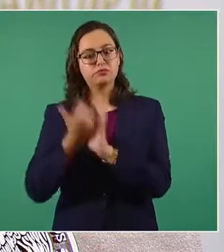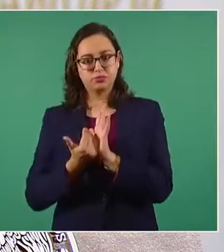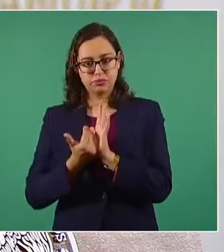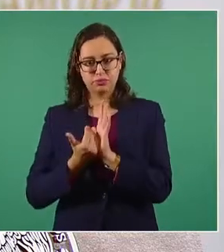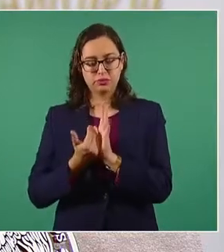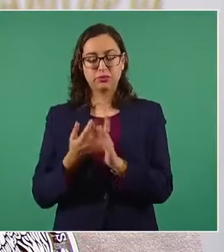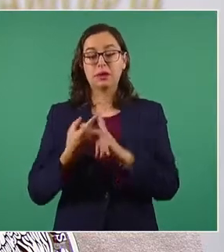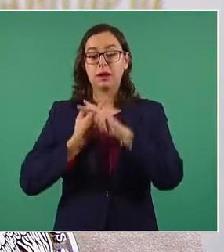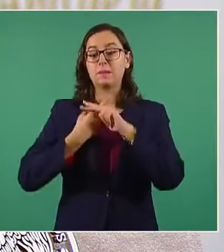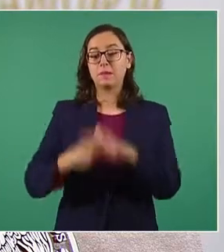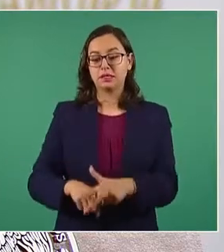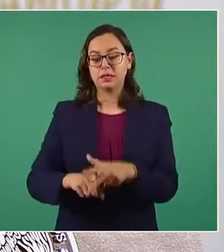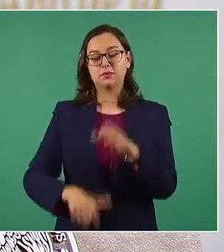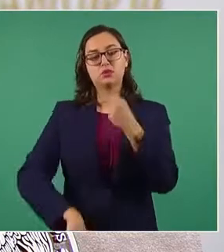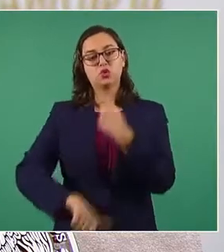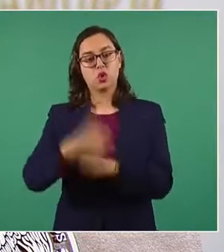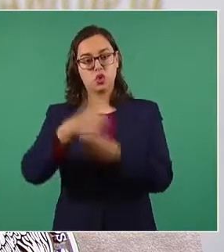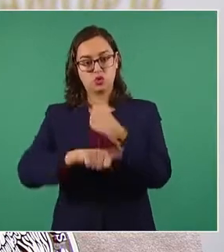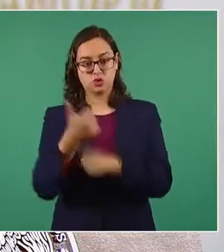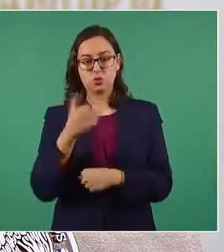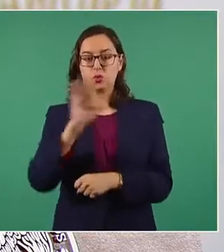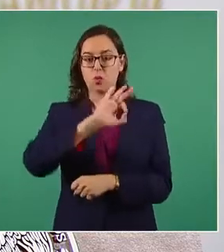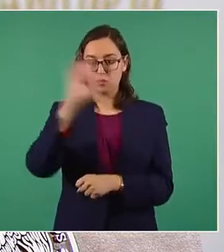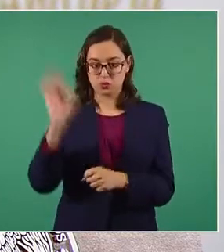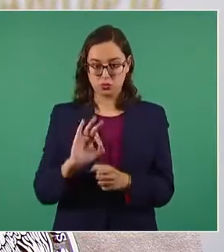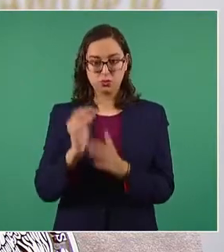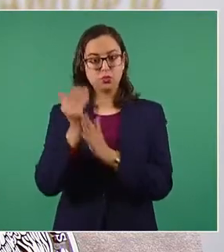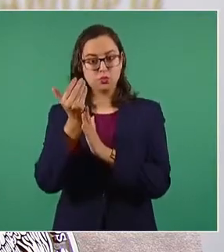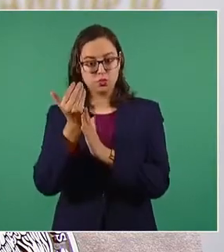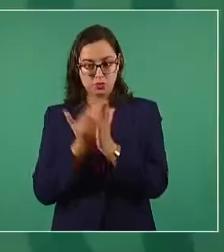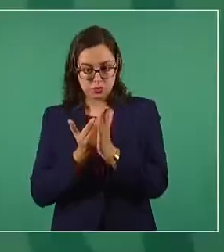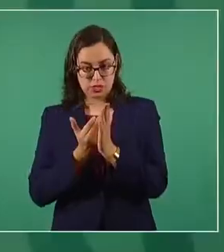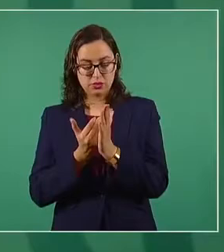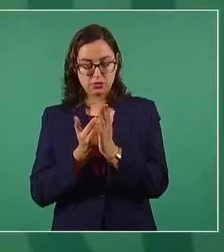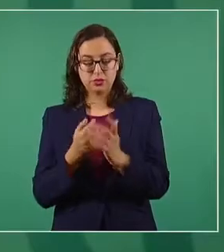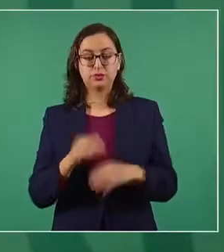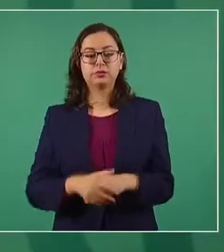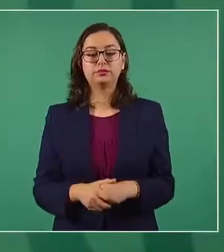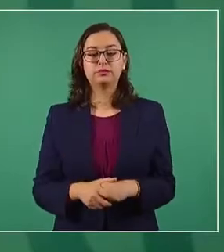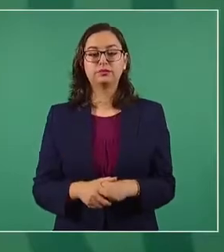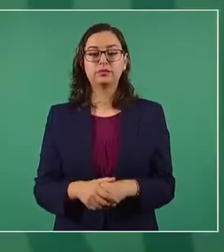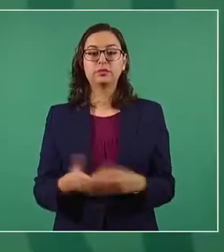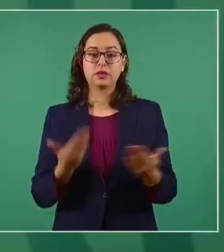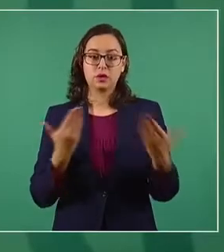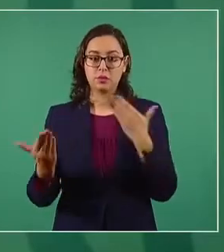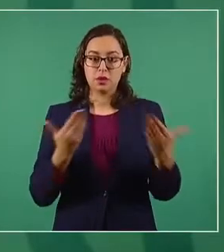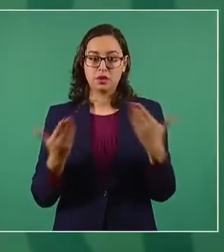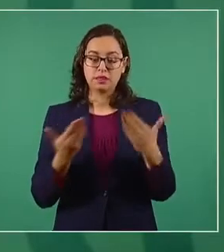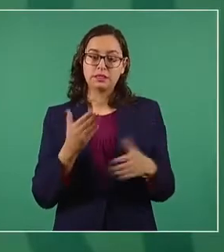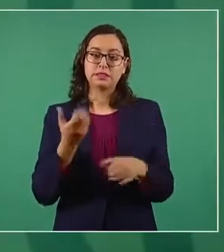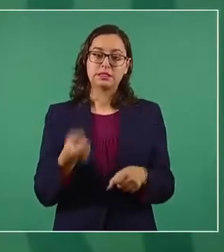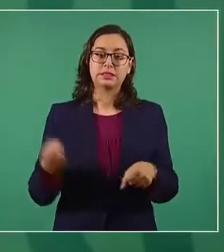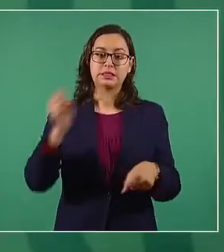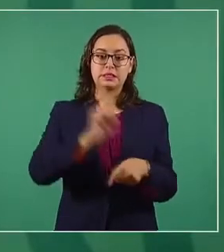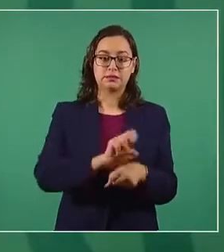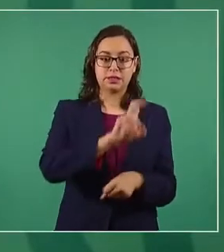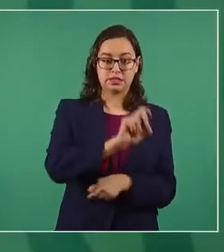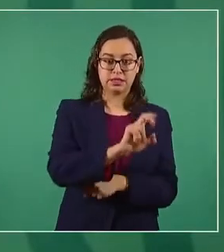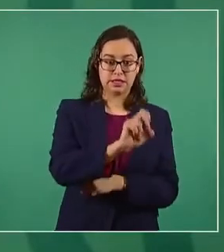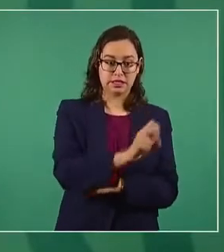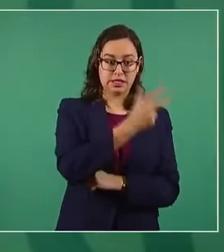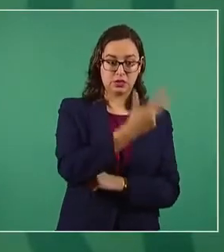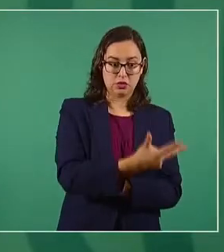con una reducción de 11% en los casos estimados entre la semana 32 comparado con la